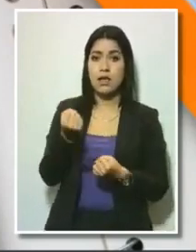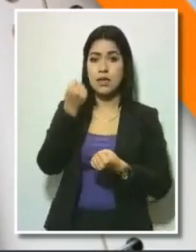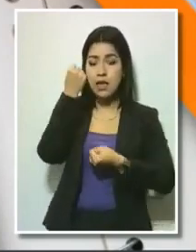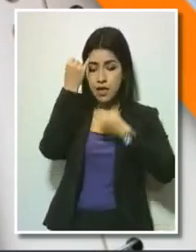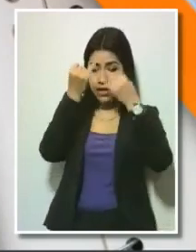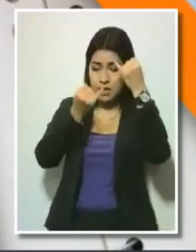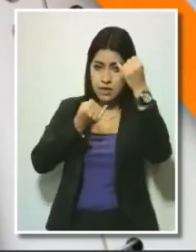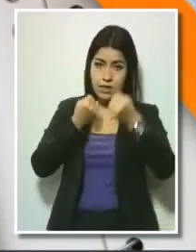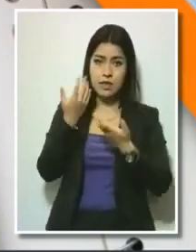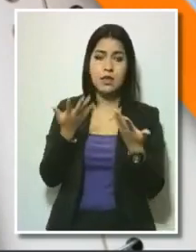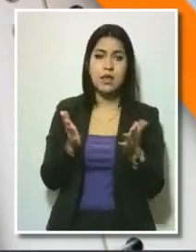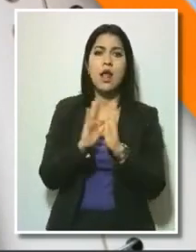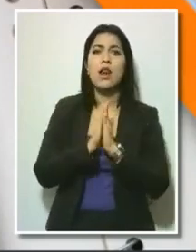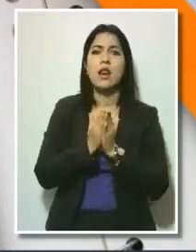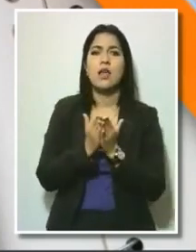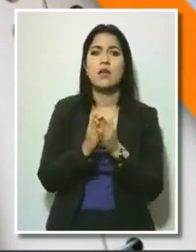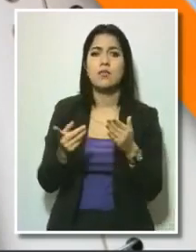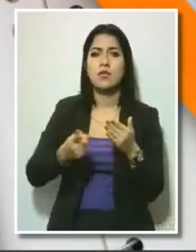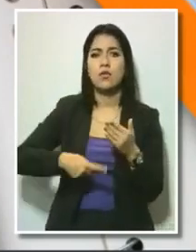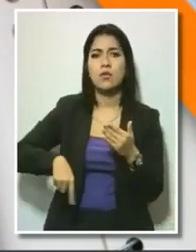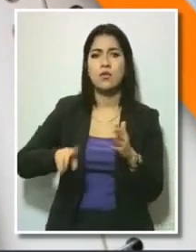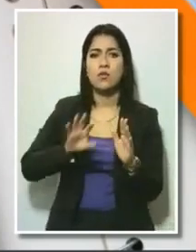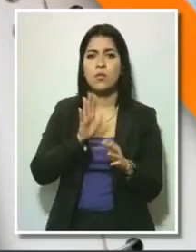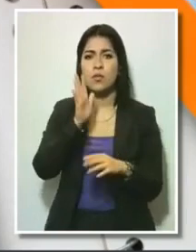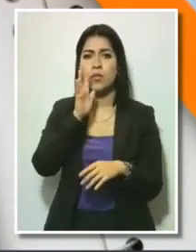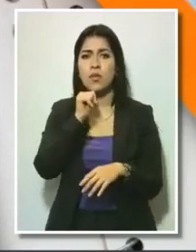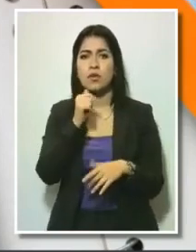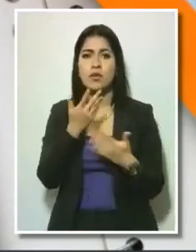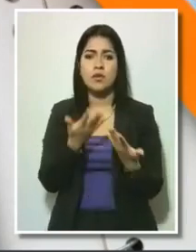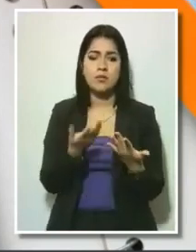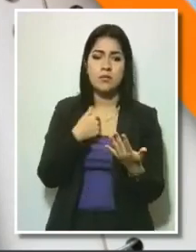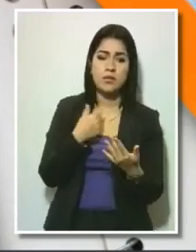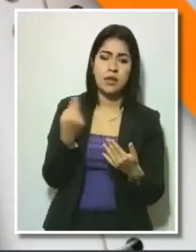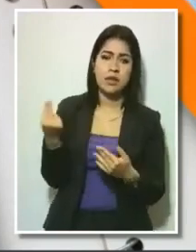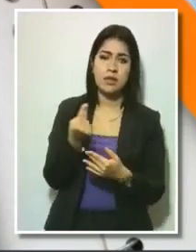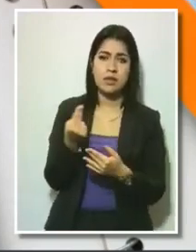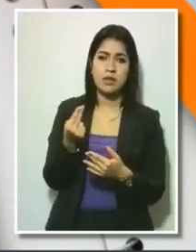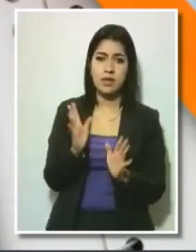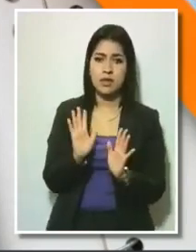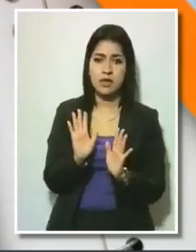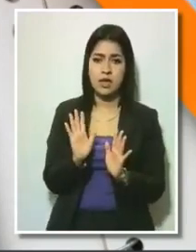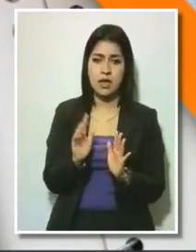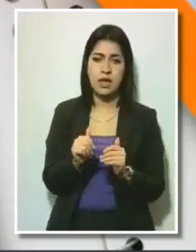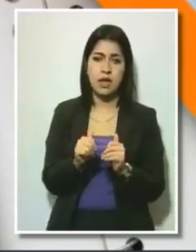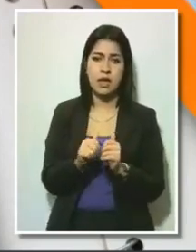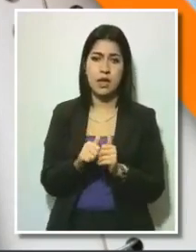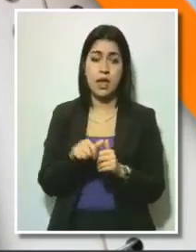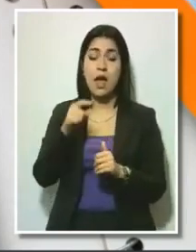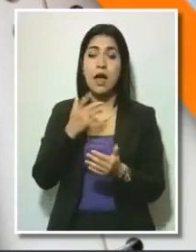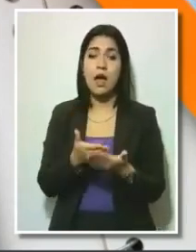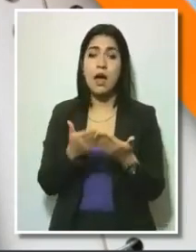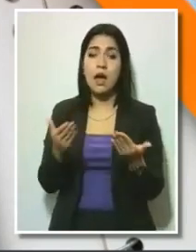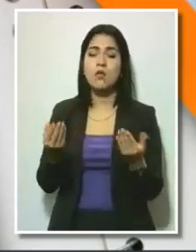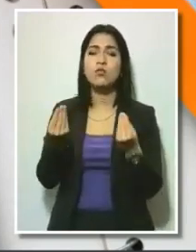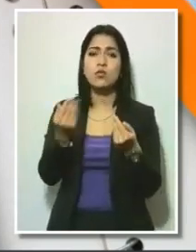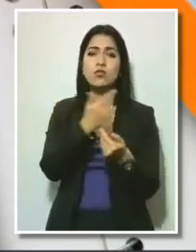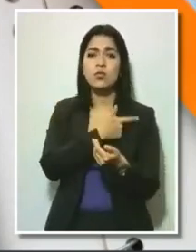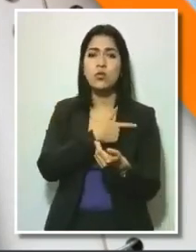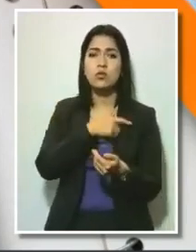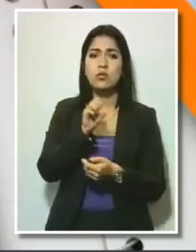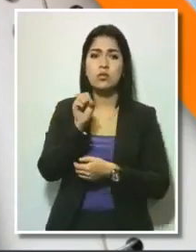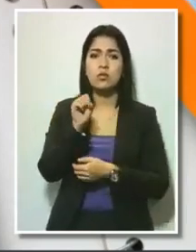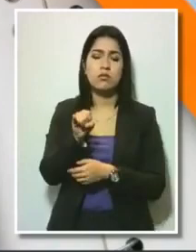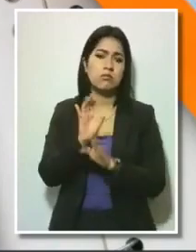judicial. Los libros no los pudimos socializar porque alguien nos dijo se tienen que quedar en sus cajas. Con muchísimo gusto ya